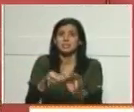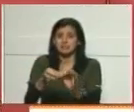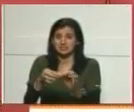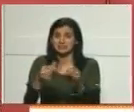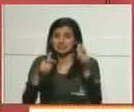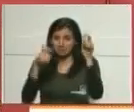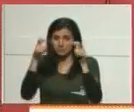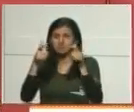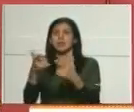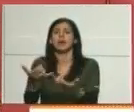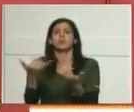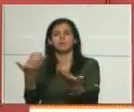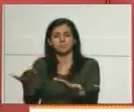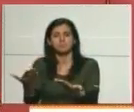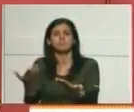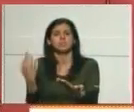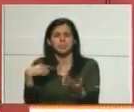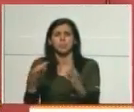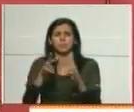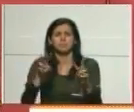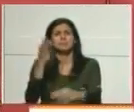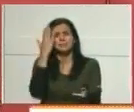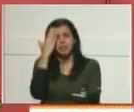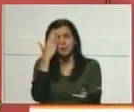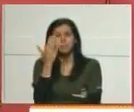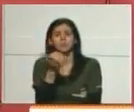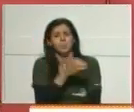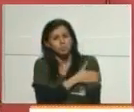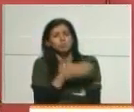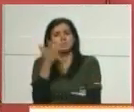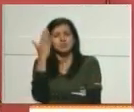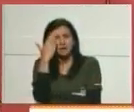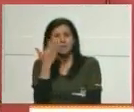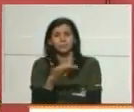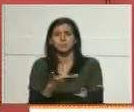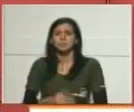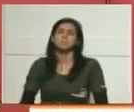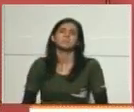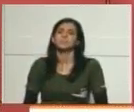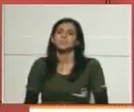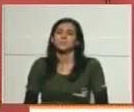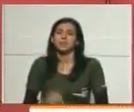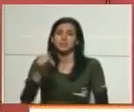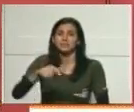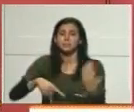paz. Ellos lo saben, presidente. Además, usted sabe que este es su programa.